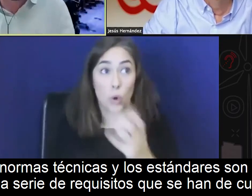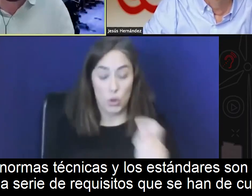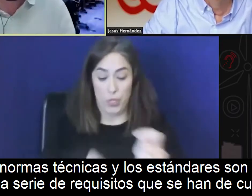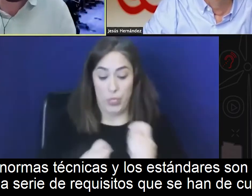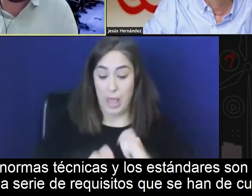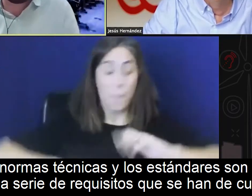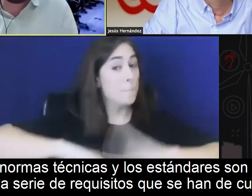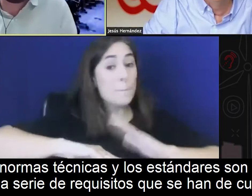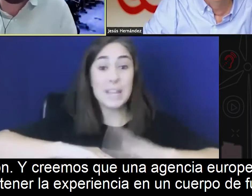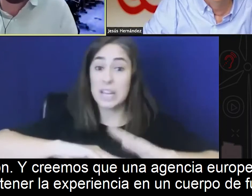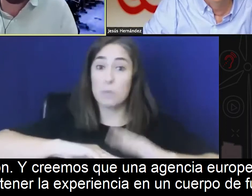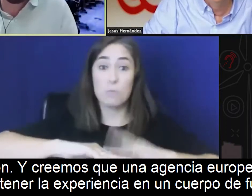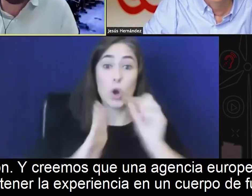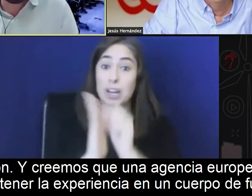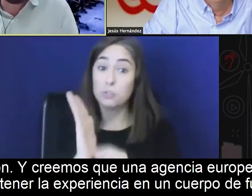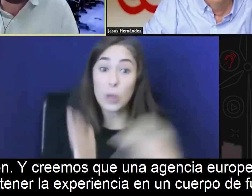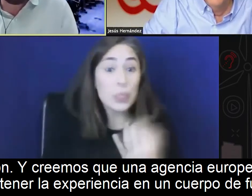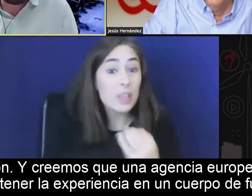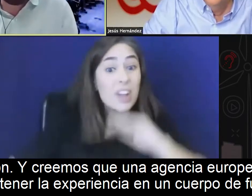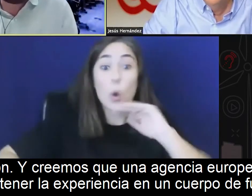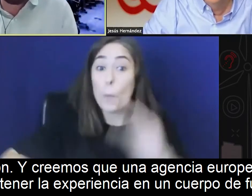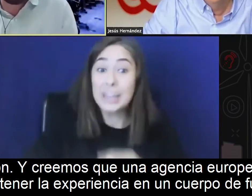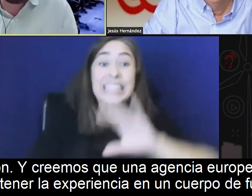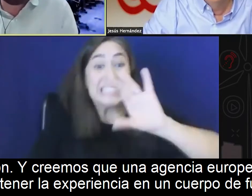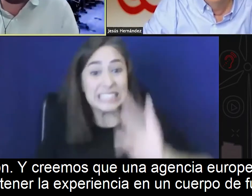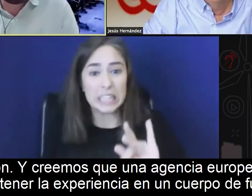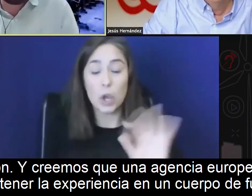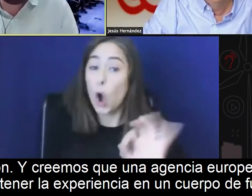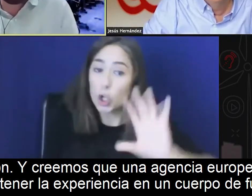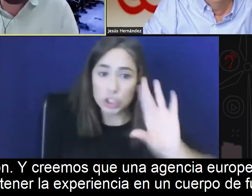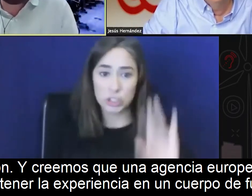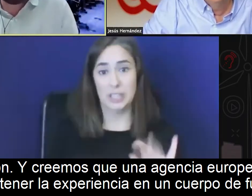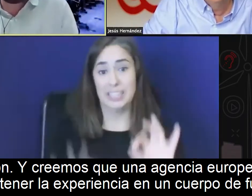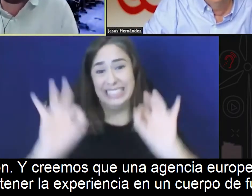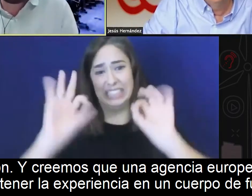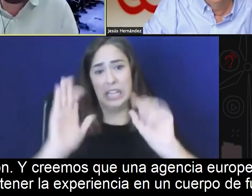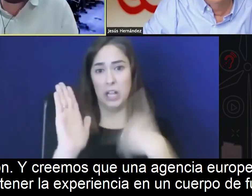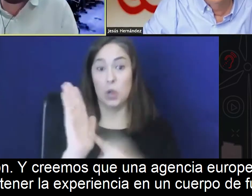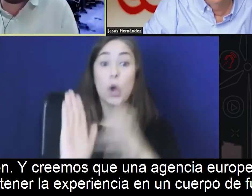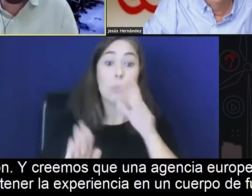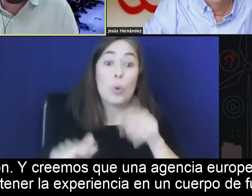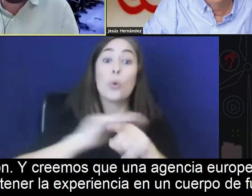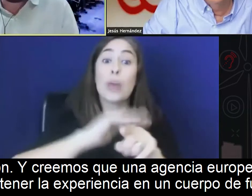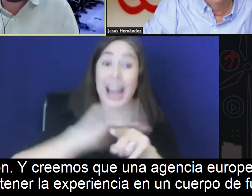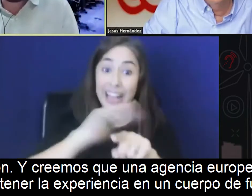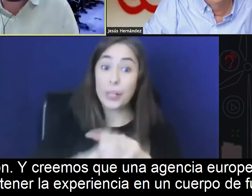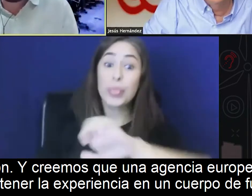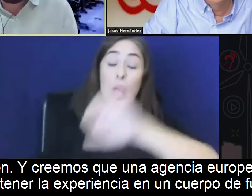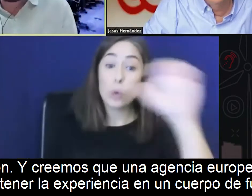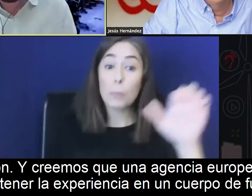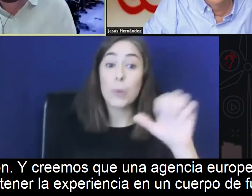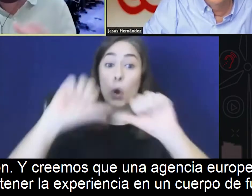sí, si están ligados a legislación. Y creemos que una agencia europea sería una buena manera de tener, digamos,